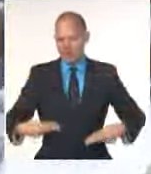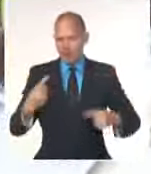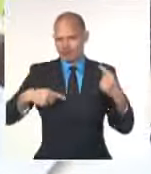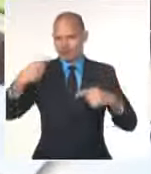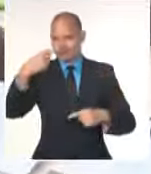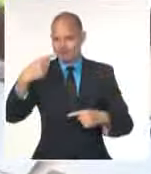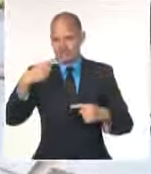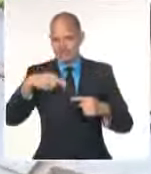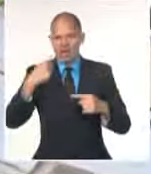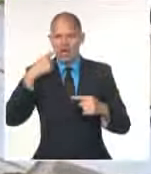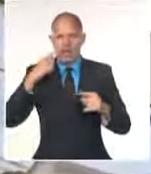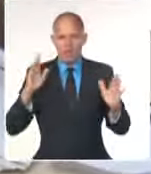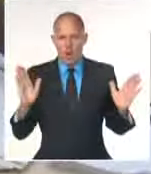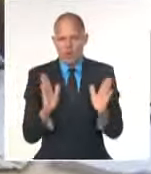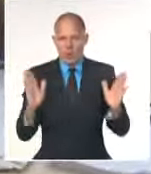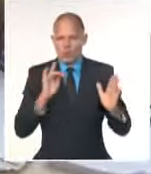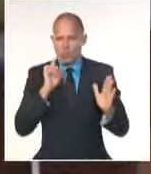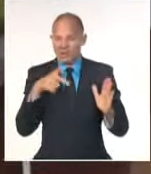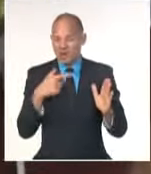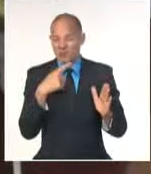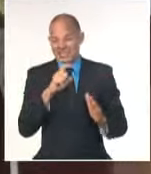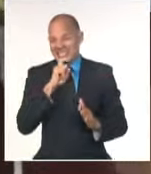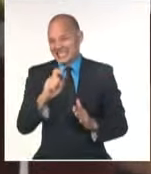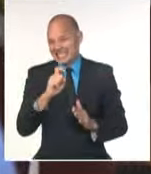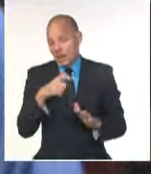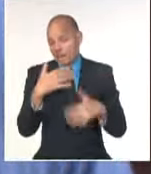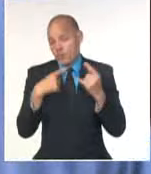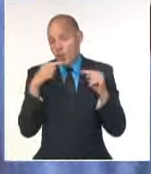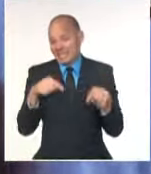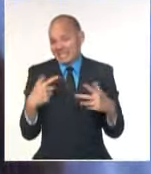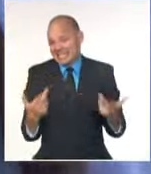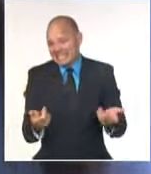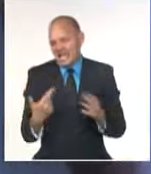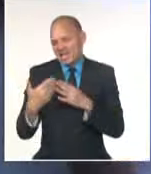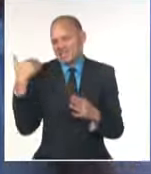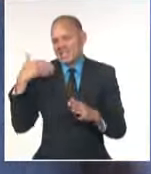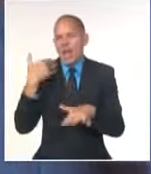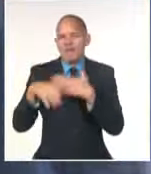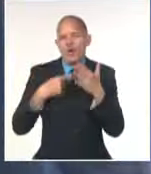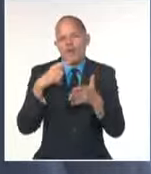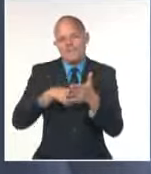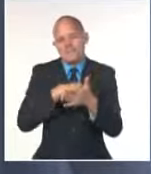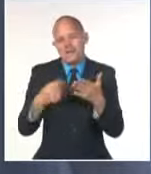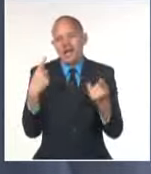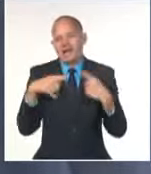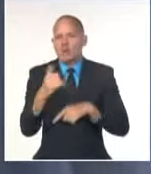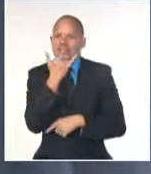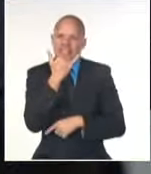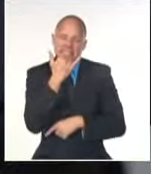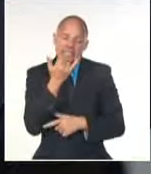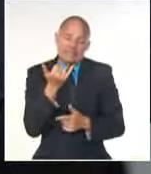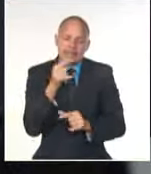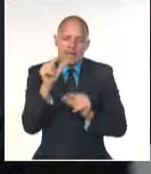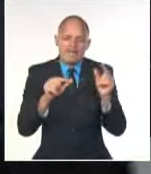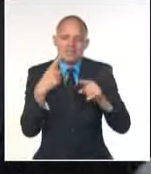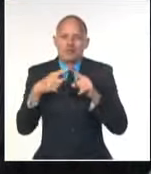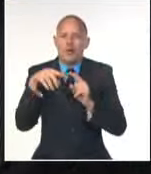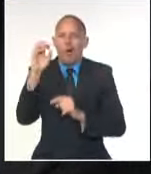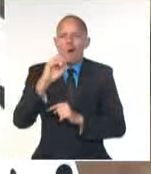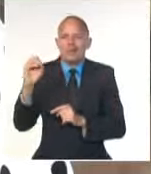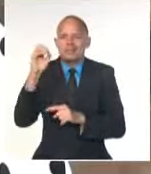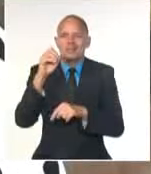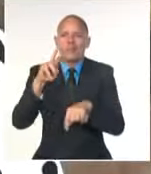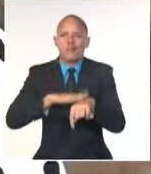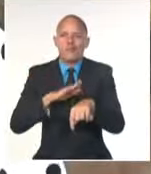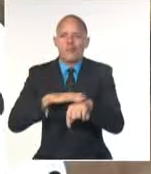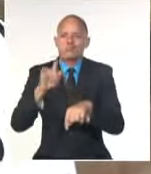sus tallas el de mayores problemas debido a deficiencias organizativas y de planificación por parte de los organismos responsables,